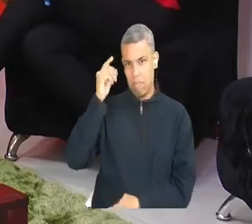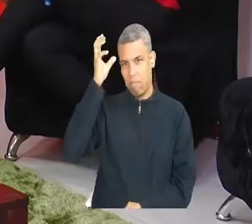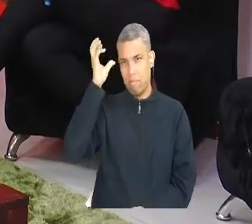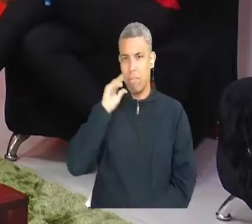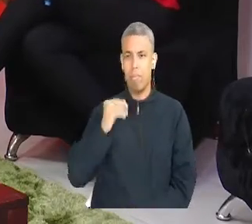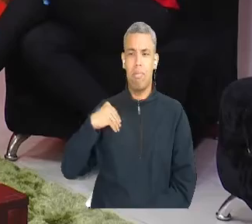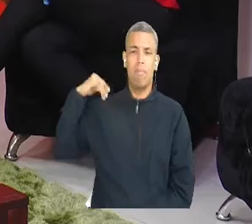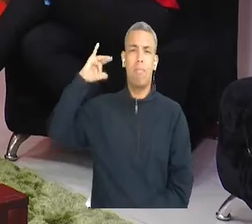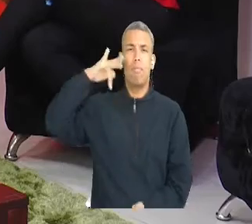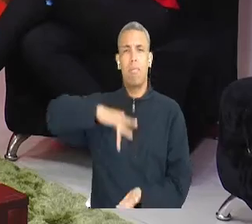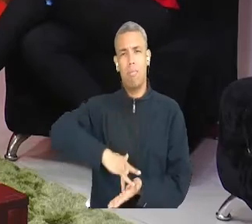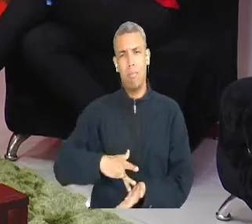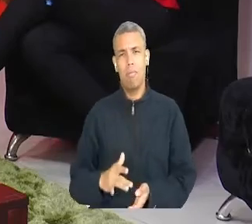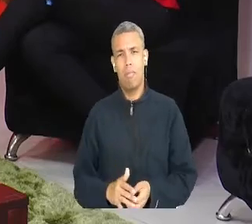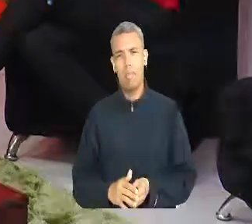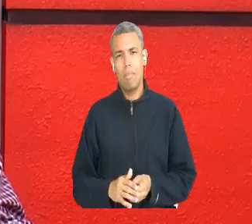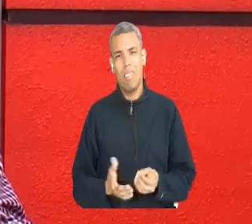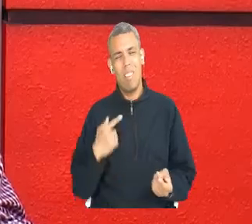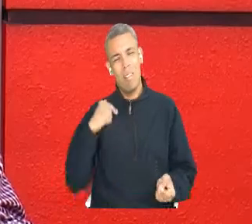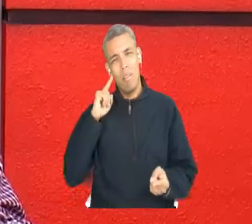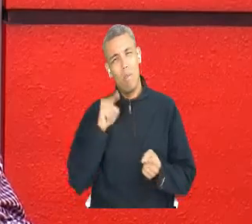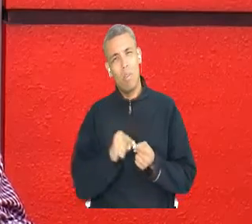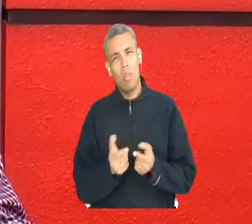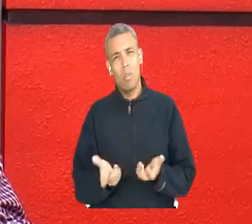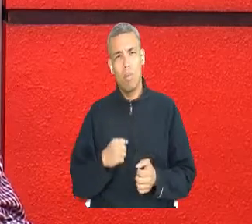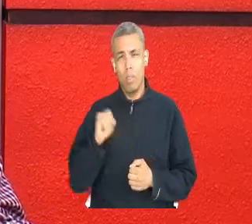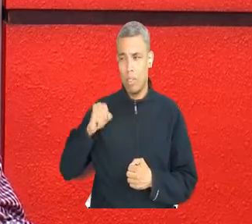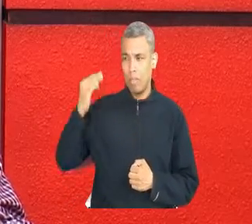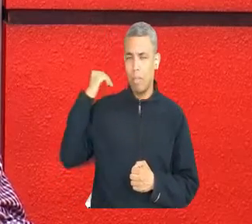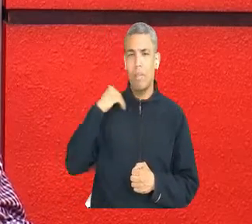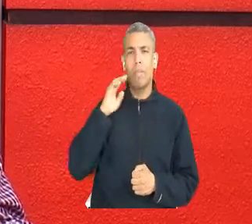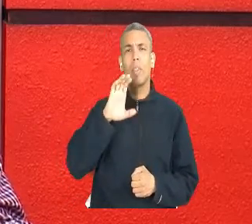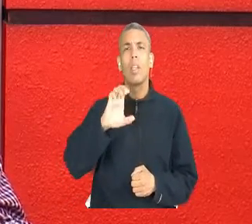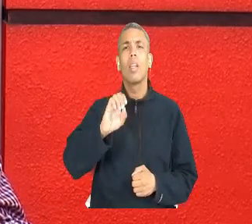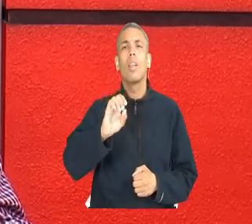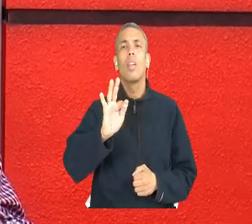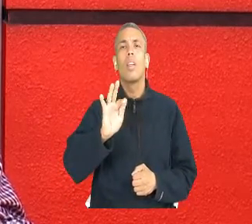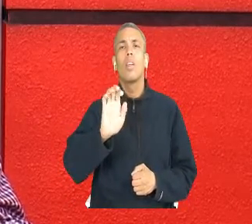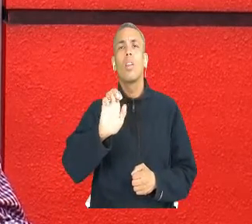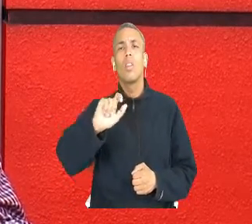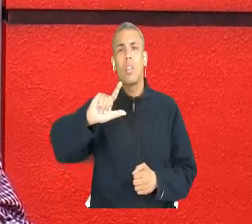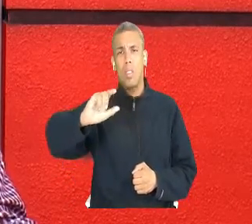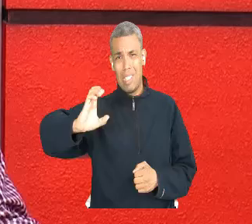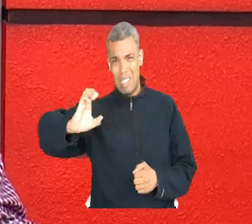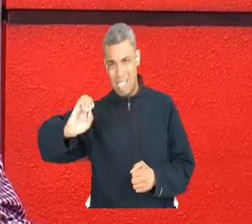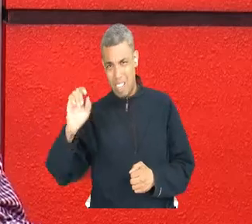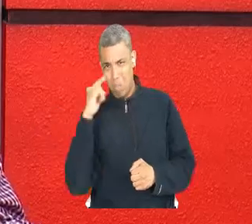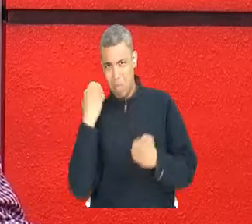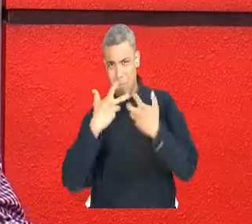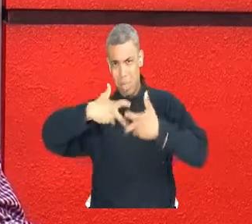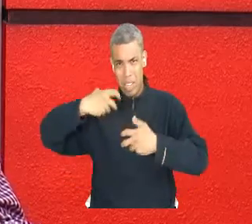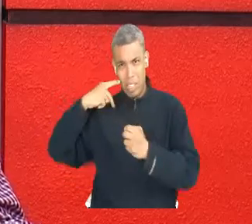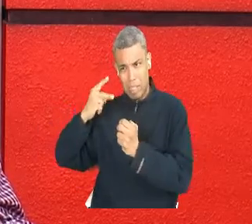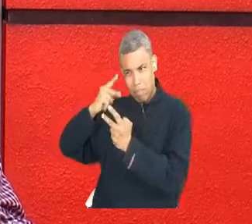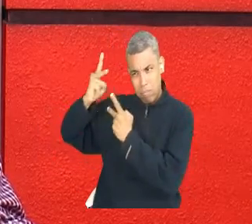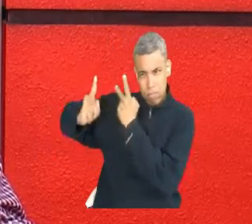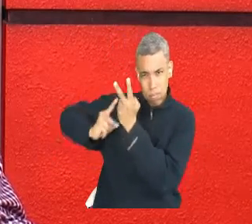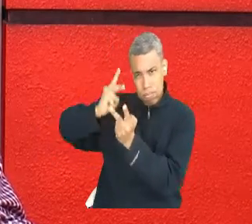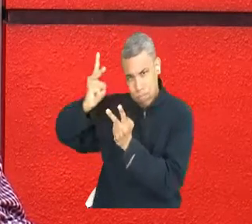logró a través de gremios como cotelco se logró que barrancabermeja fuera incluido en la ruta del corredor turístico